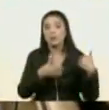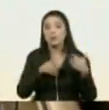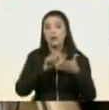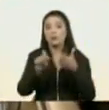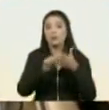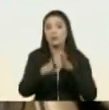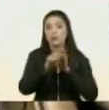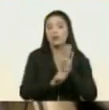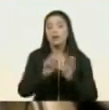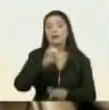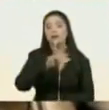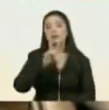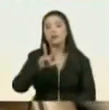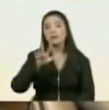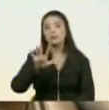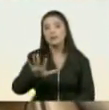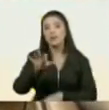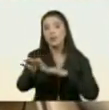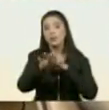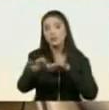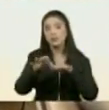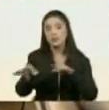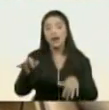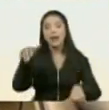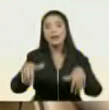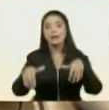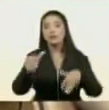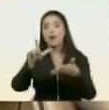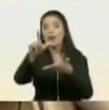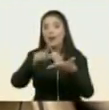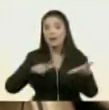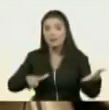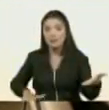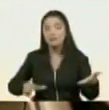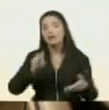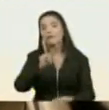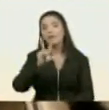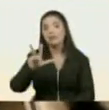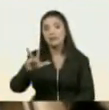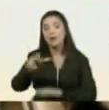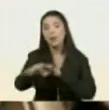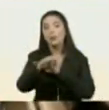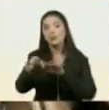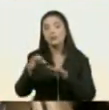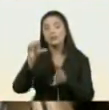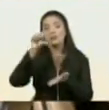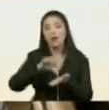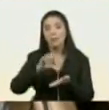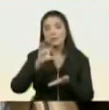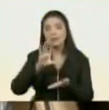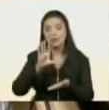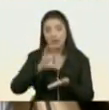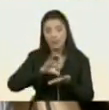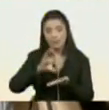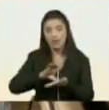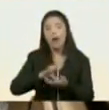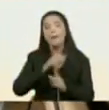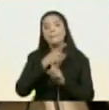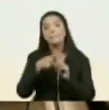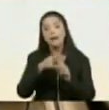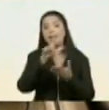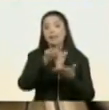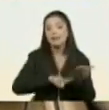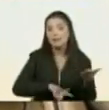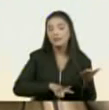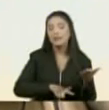335 municipios, para la elección de las listas en los 23 municipios capitales y para la elección de la lista